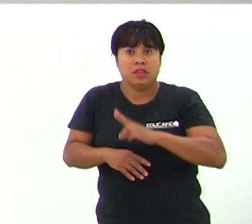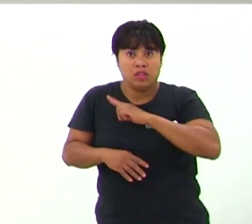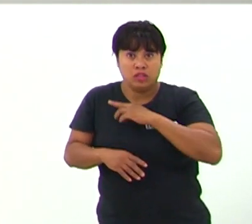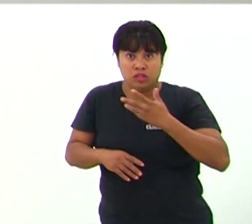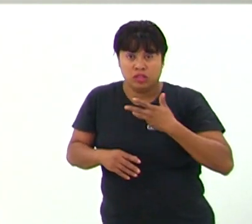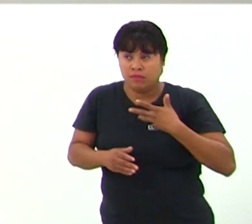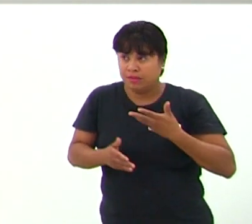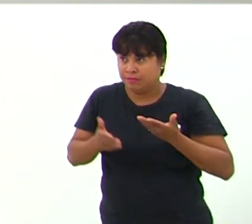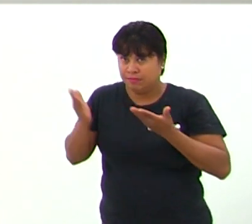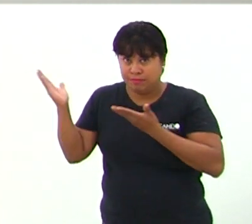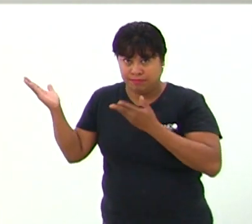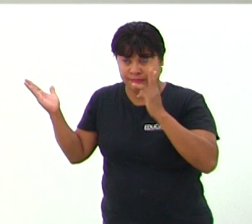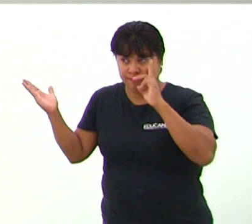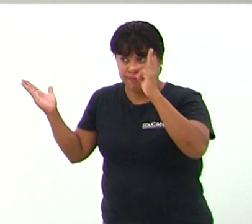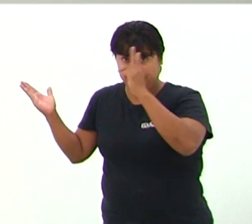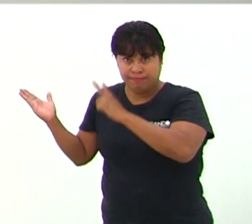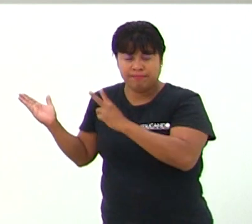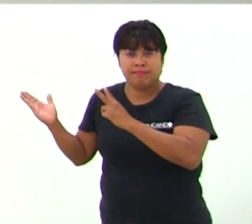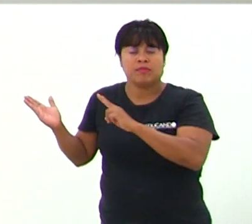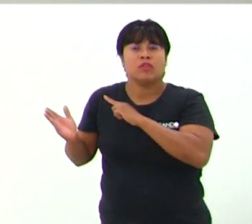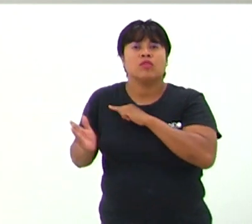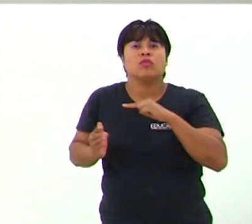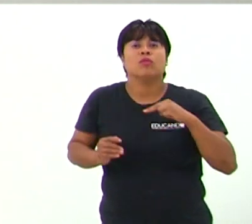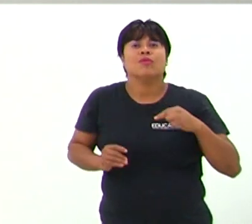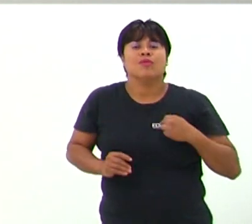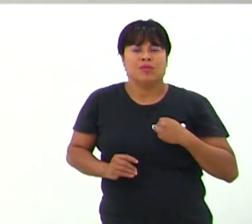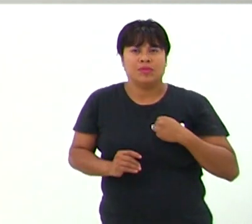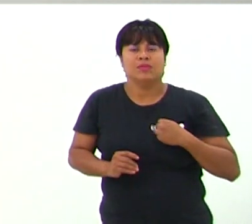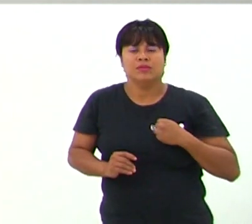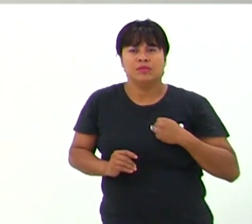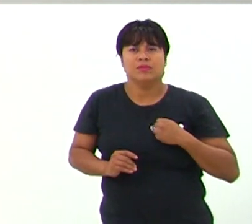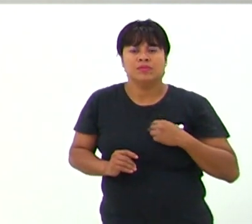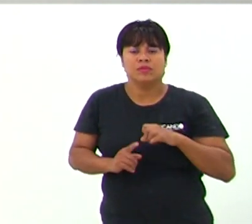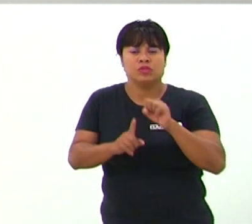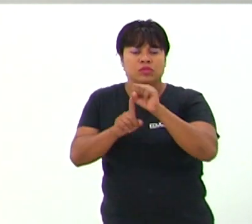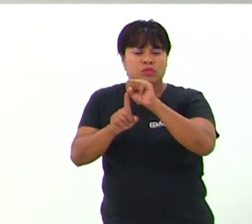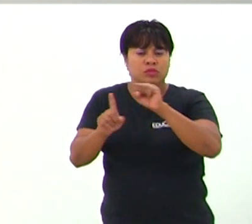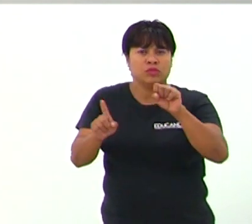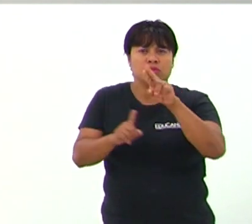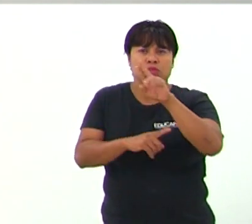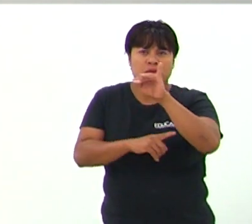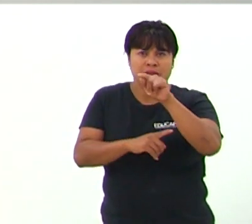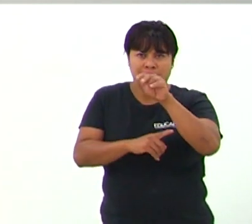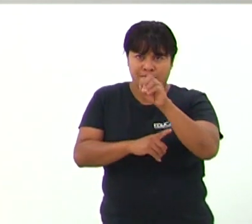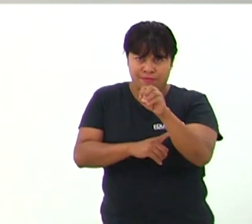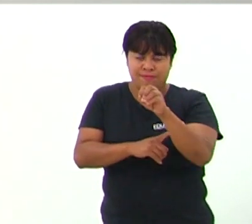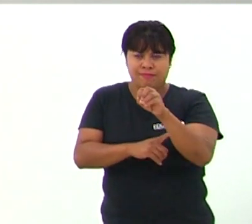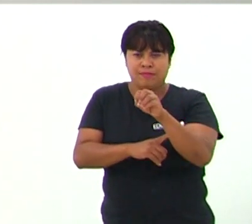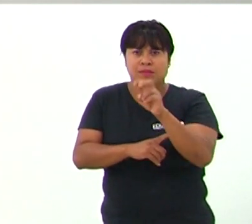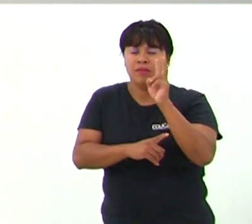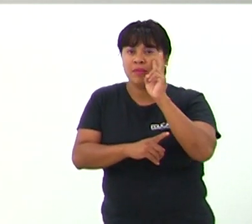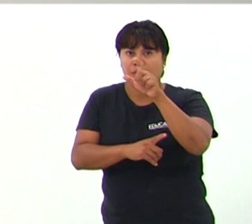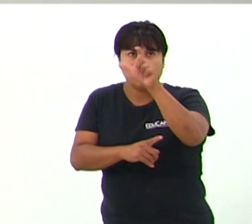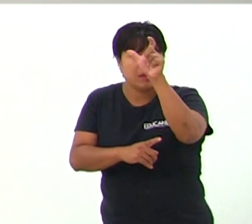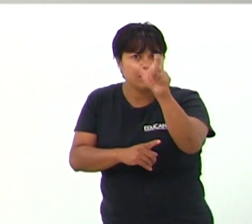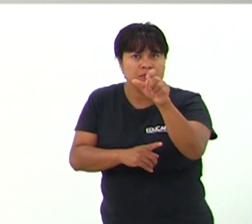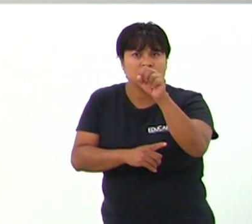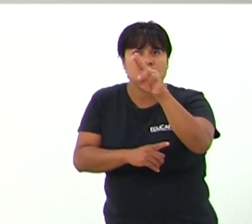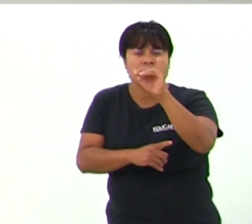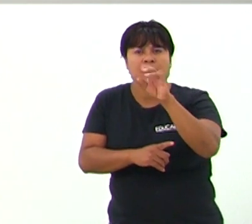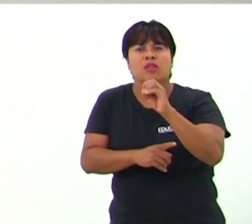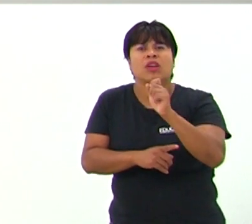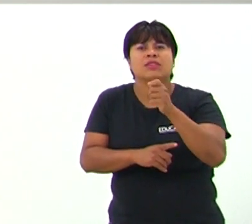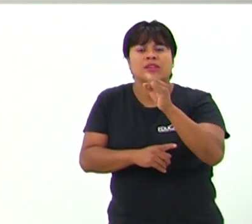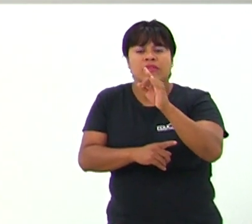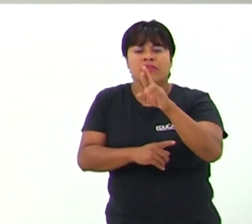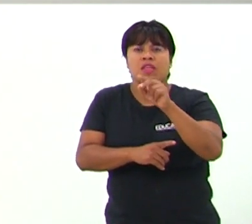Tenemos de este lado nuestro sujeto, ¿verdad? Identificamos el sujeto, que es Frida